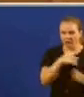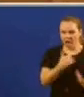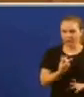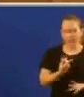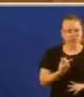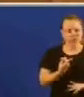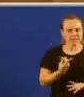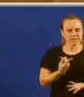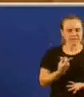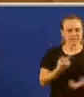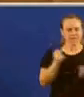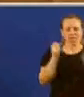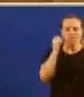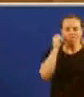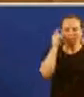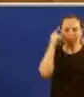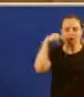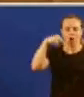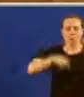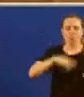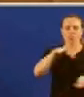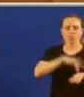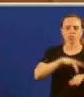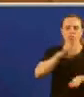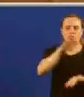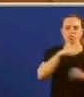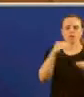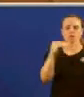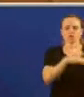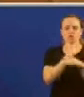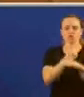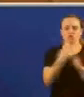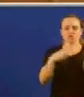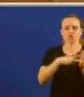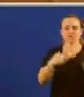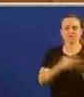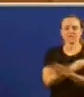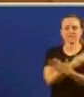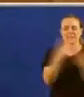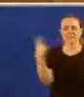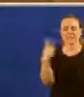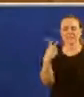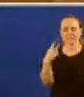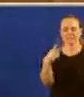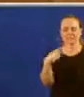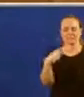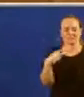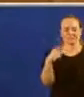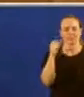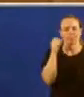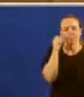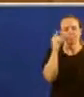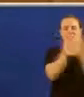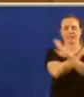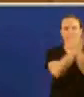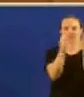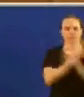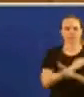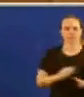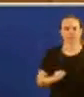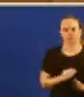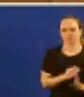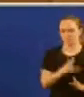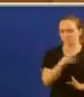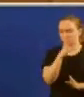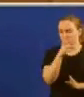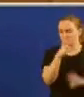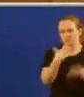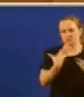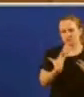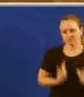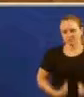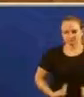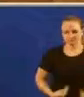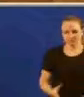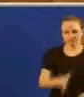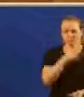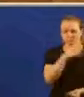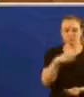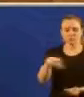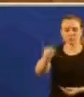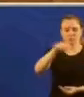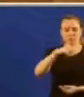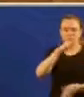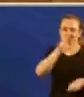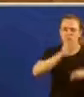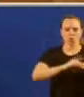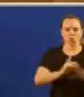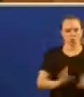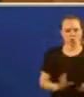4 de outubre de 2017 o resultado é decepcionante porque vostedes non están cumprindo co que poníamos nese